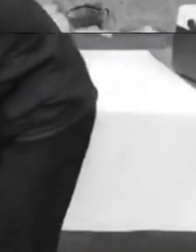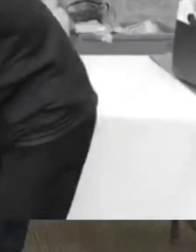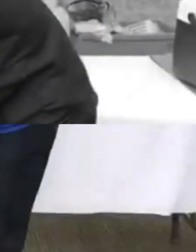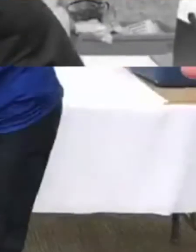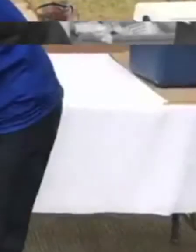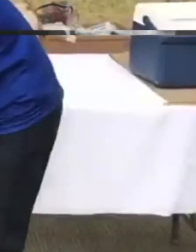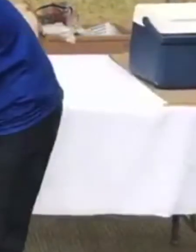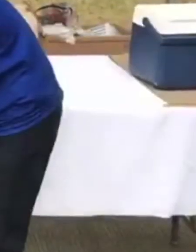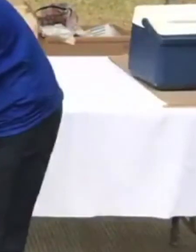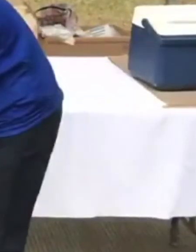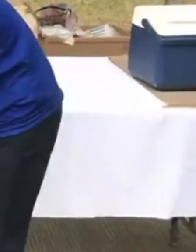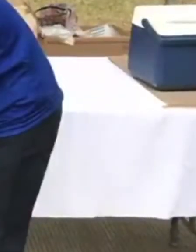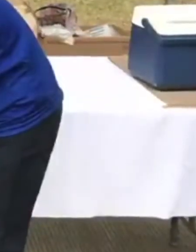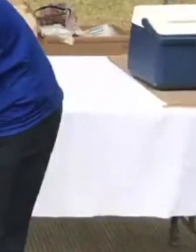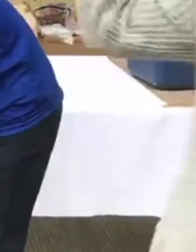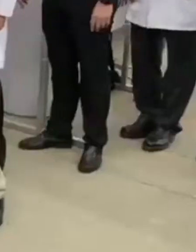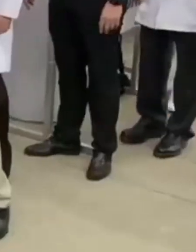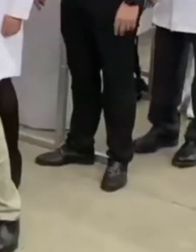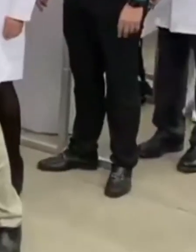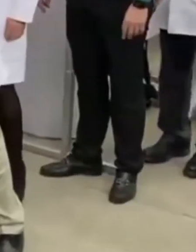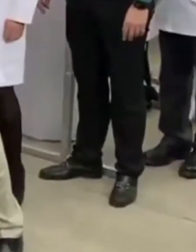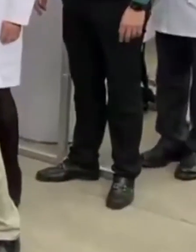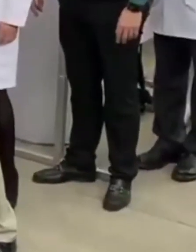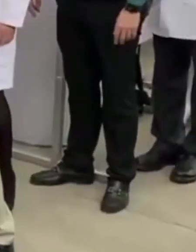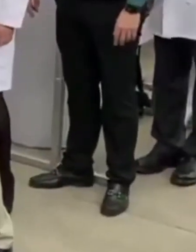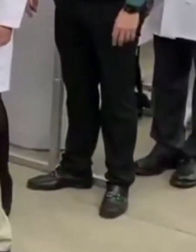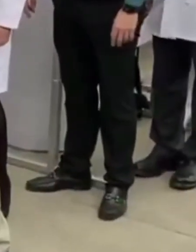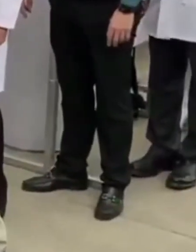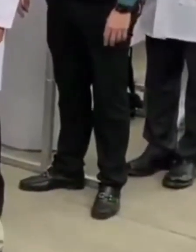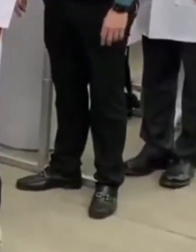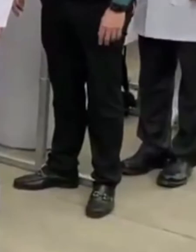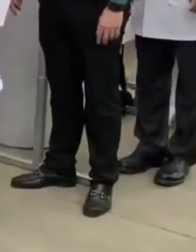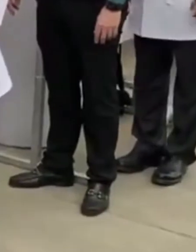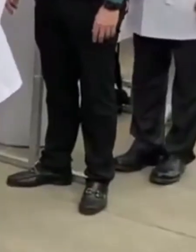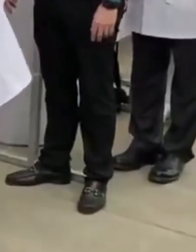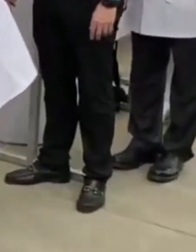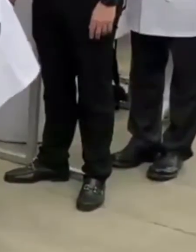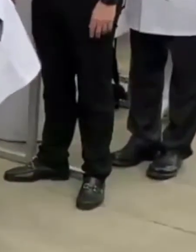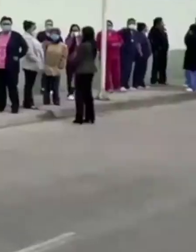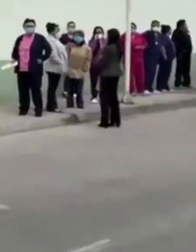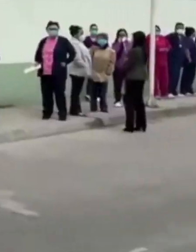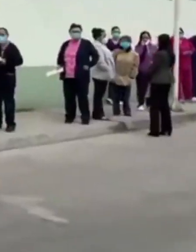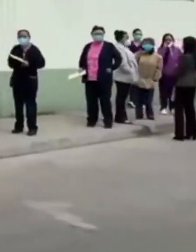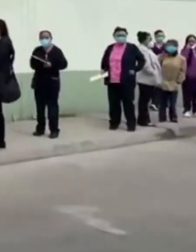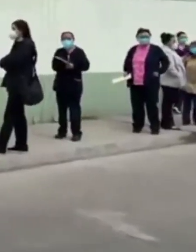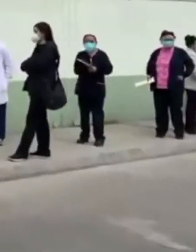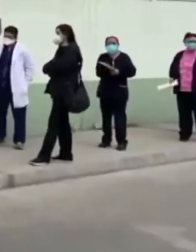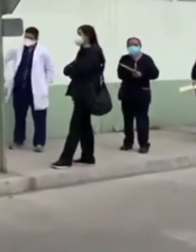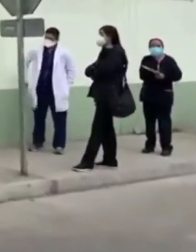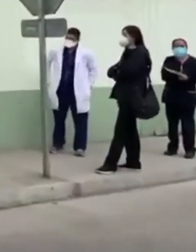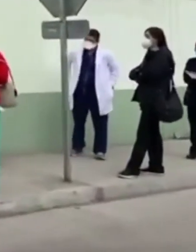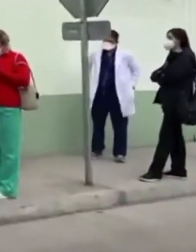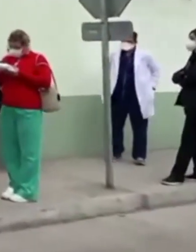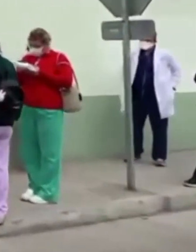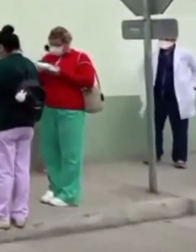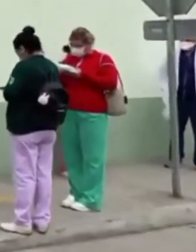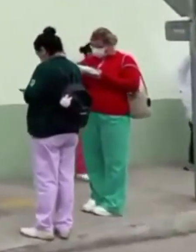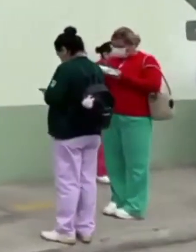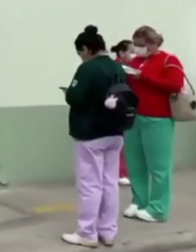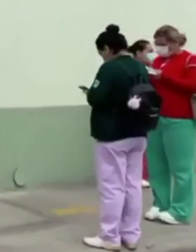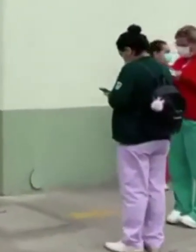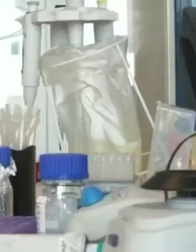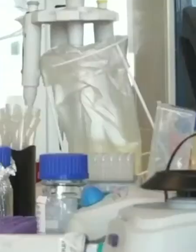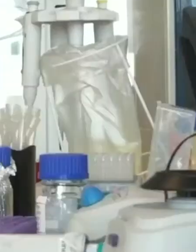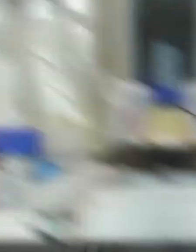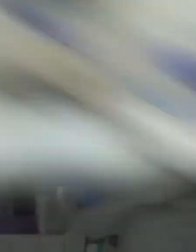información. Las Secretarías de Salud y Relaciones Exteriores también reservaron el acuerdo firmado con la Organización Mundial de la Salud para la adquisición